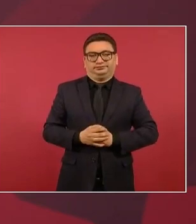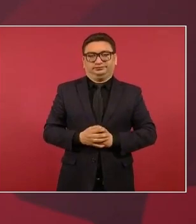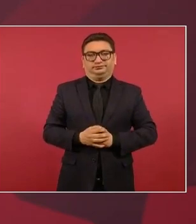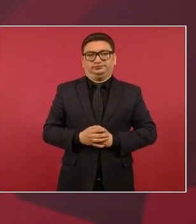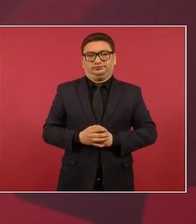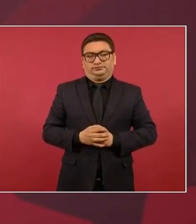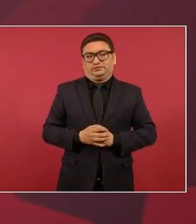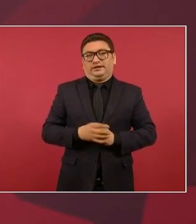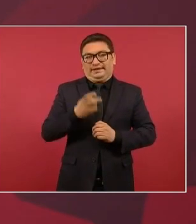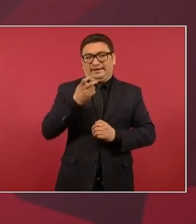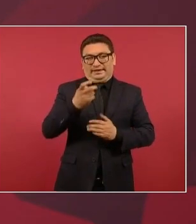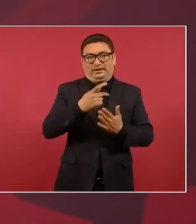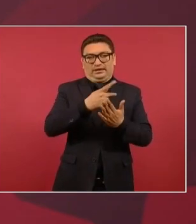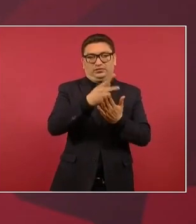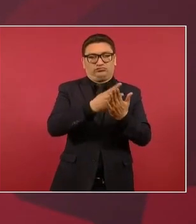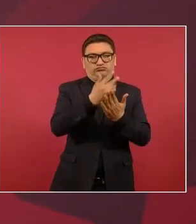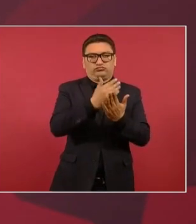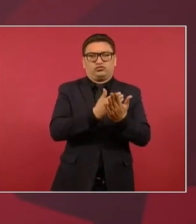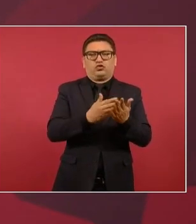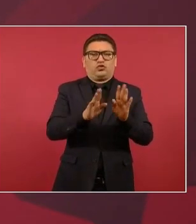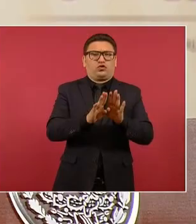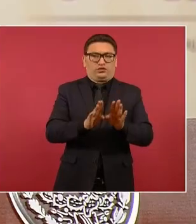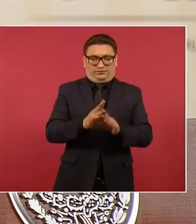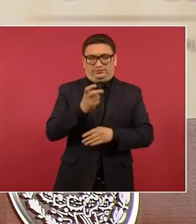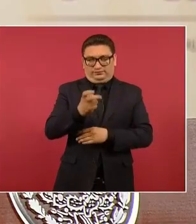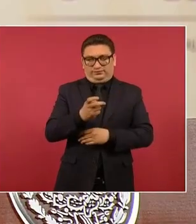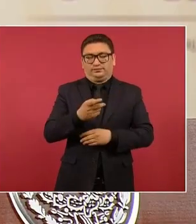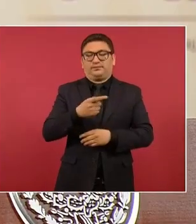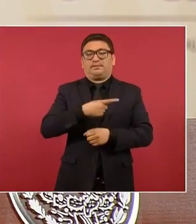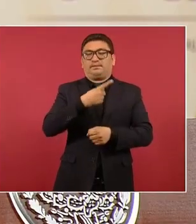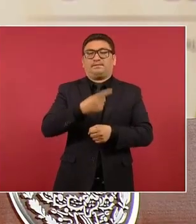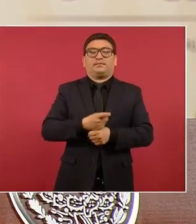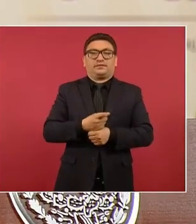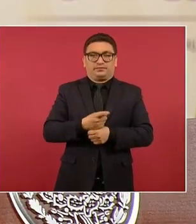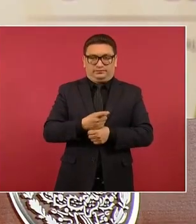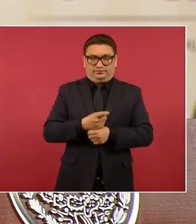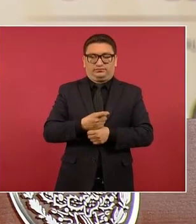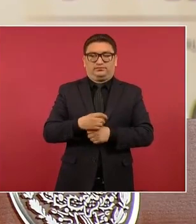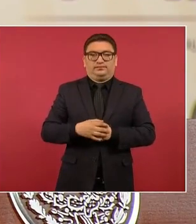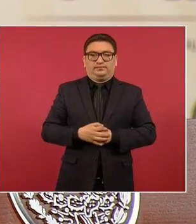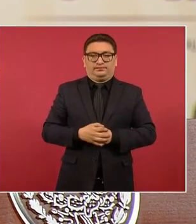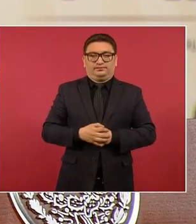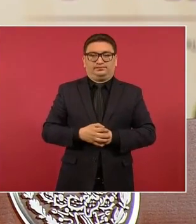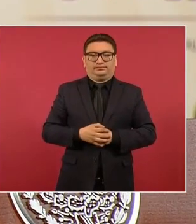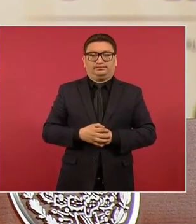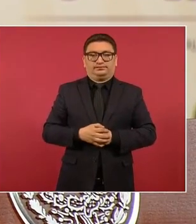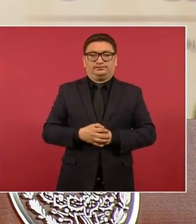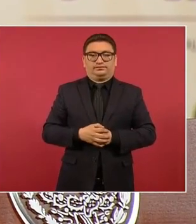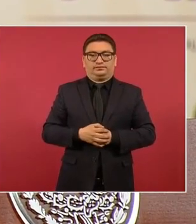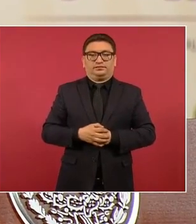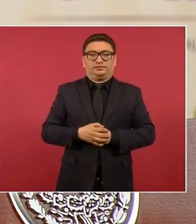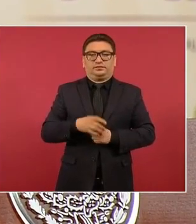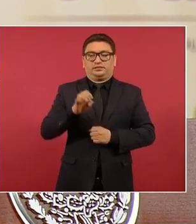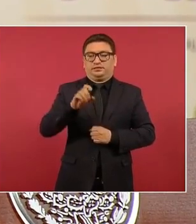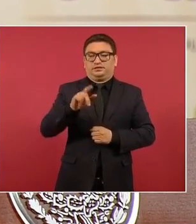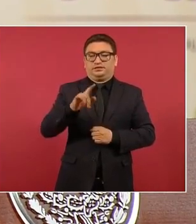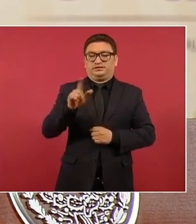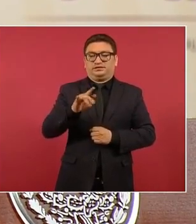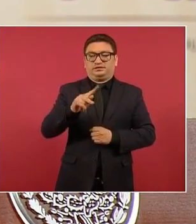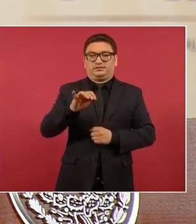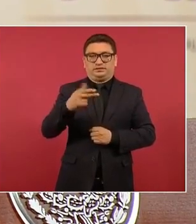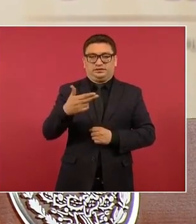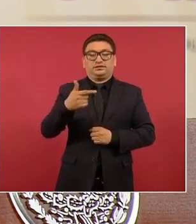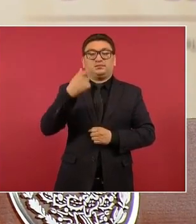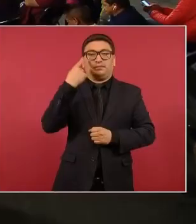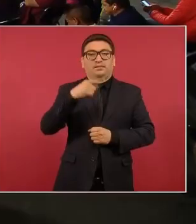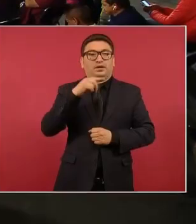sobre estos programas. Entonces, vamos primero con Elizabeth para quién